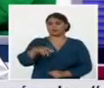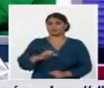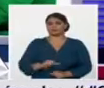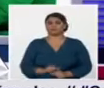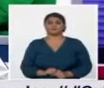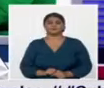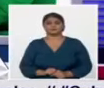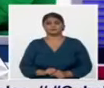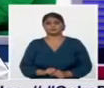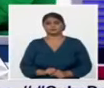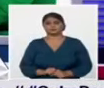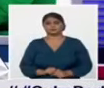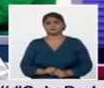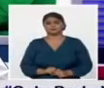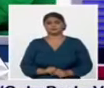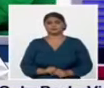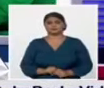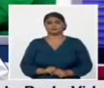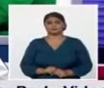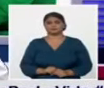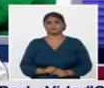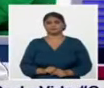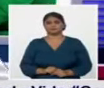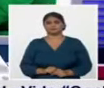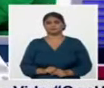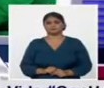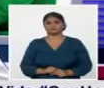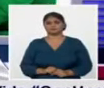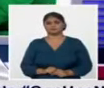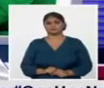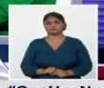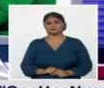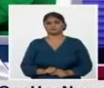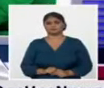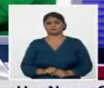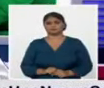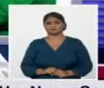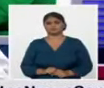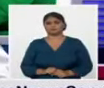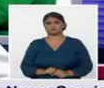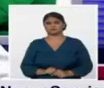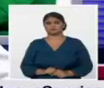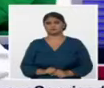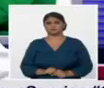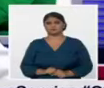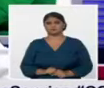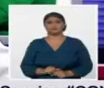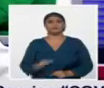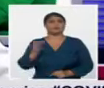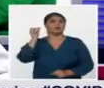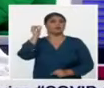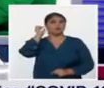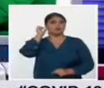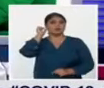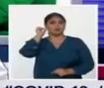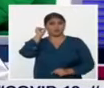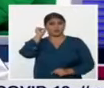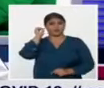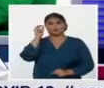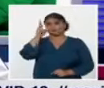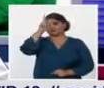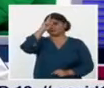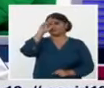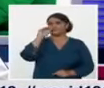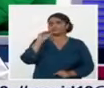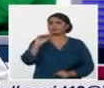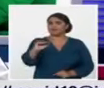realmente una puérpera. Fue una paciente que ingresó, se hizo el